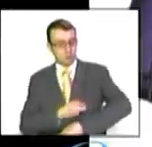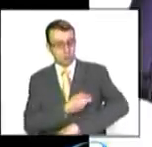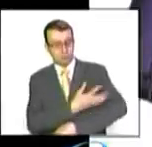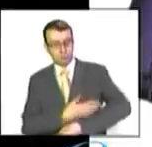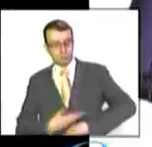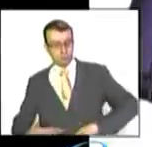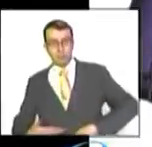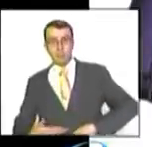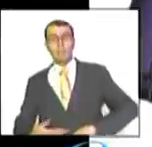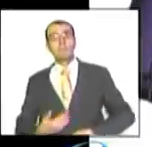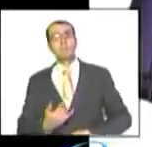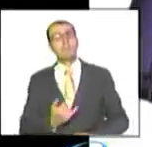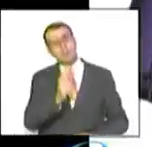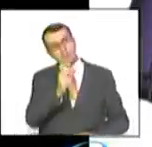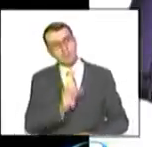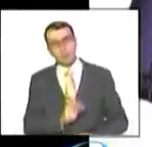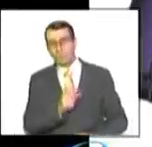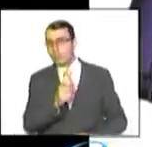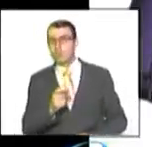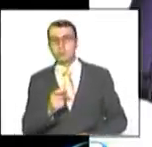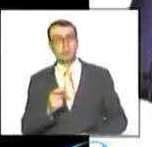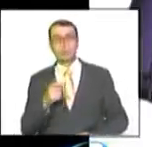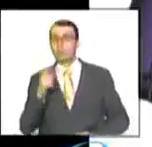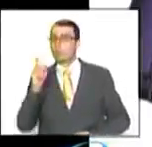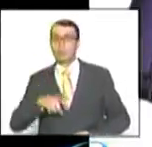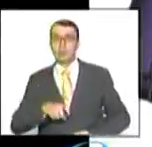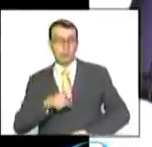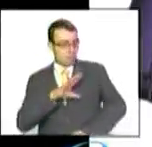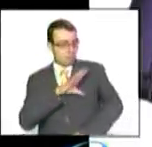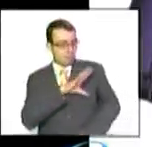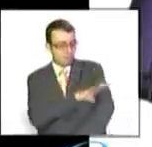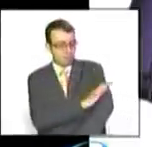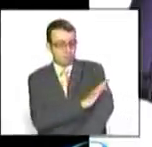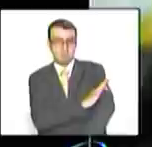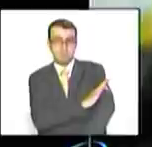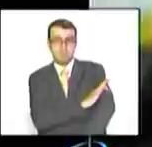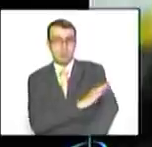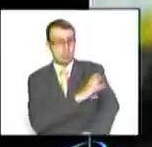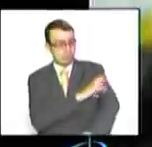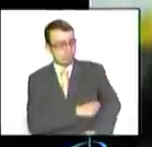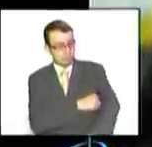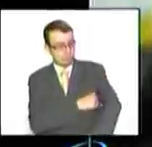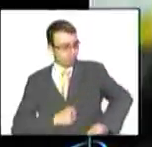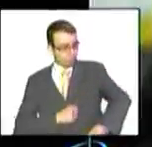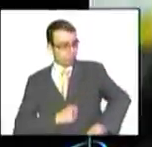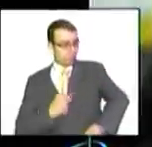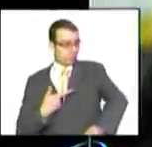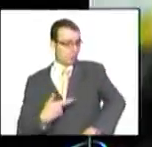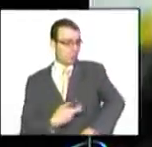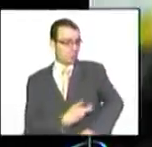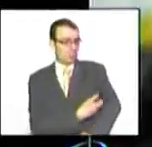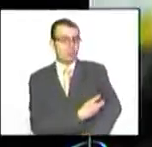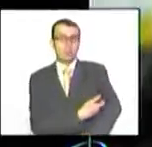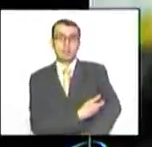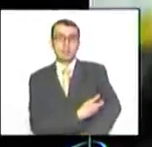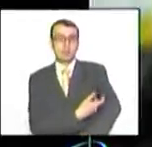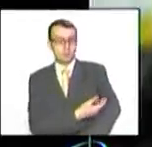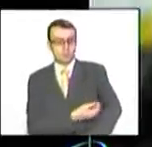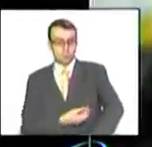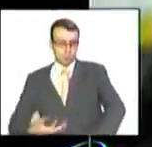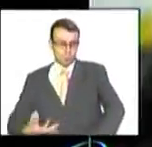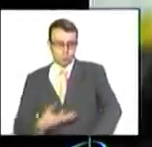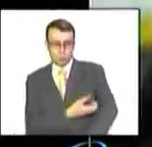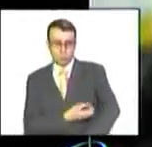llevar el torniquete en el brazo porque eso causa cierta lisis